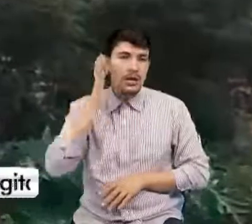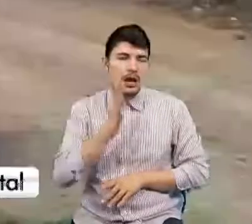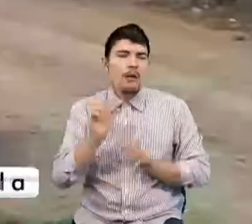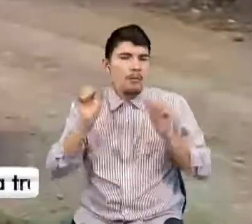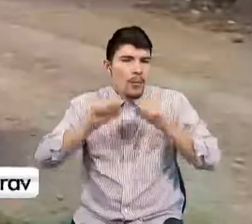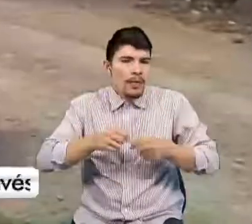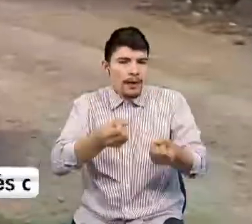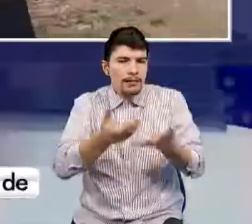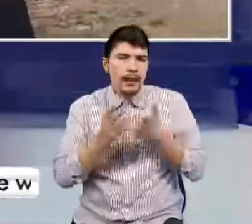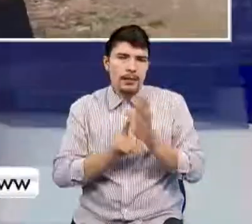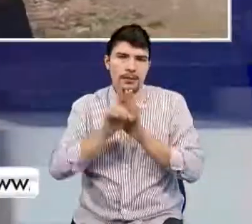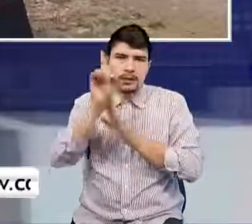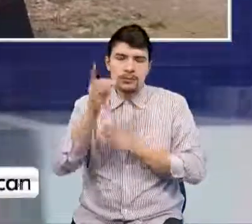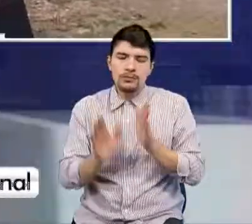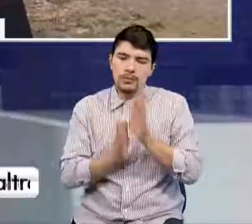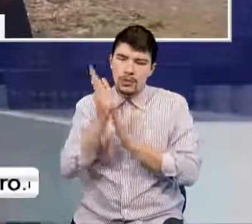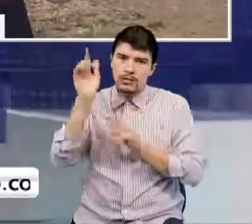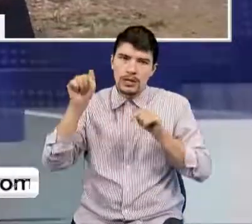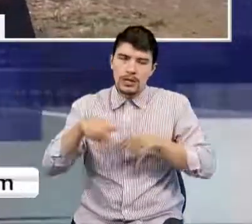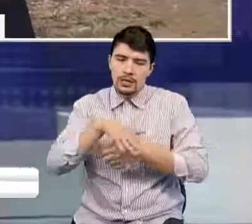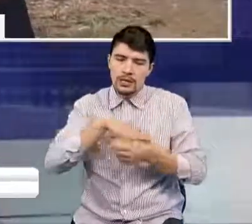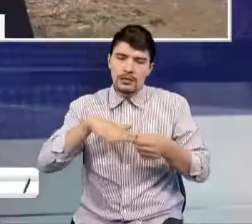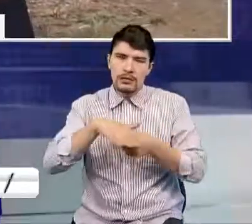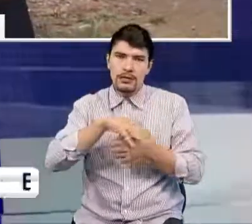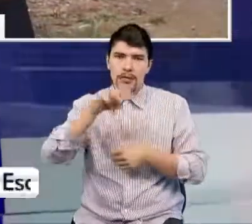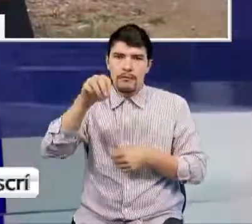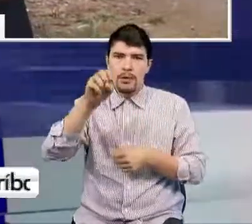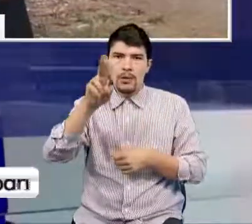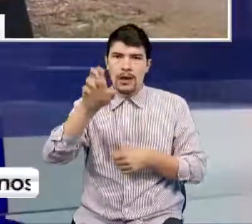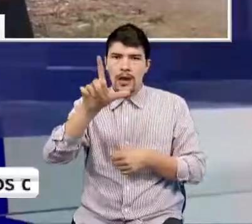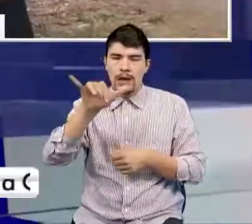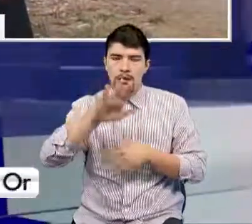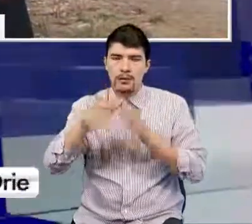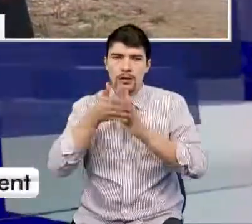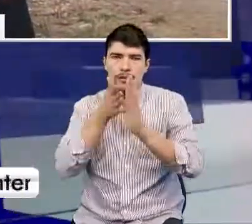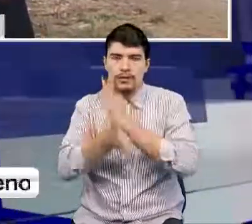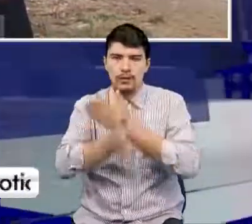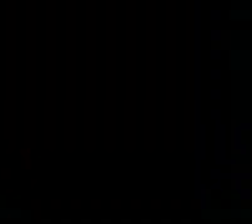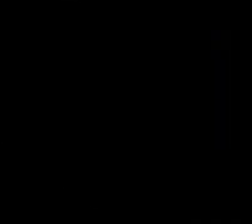y progreso para el sector de morel y compañeros continué con más hechos del gran santander muy buenas tardes